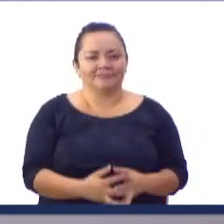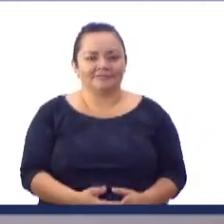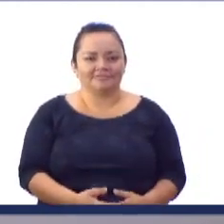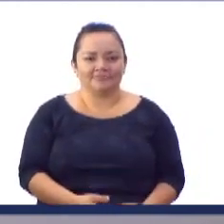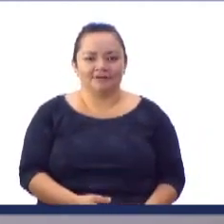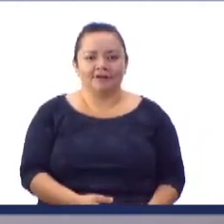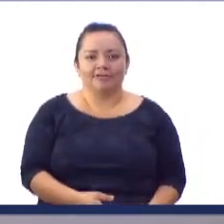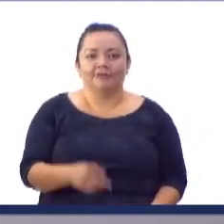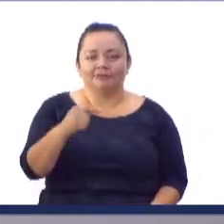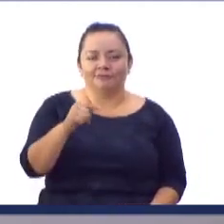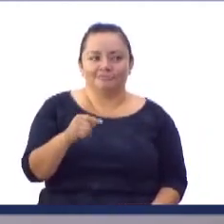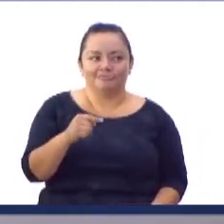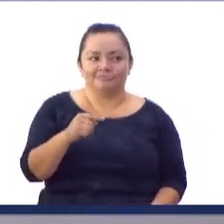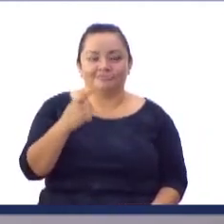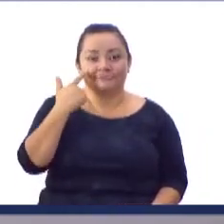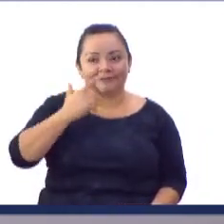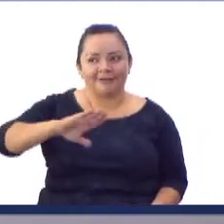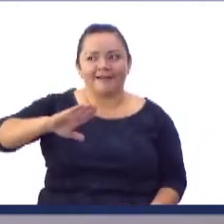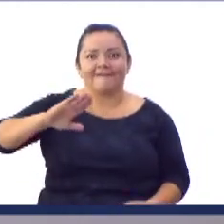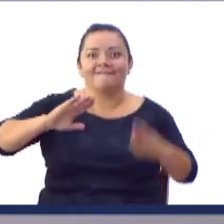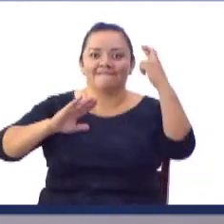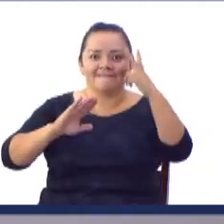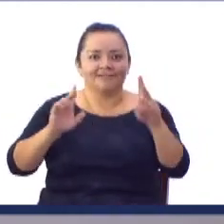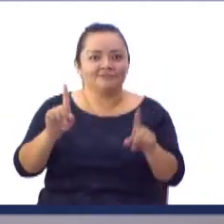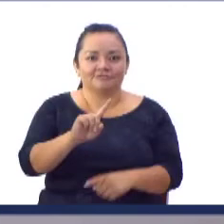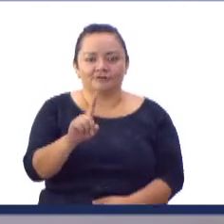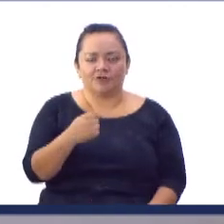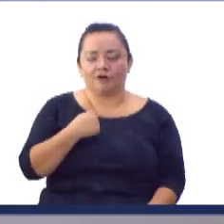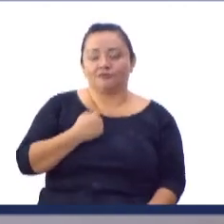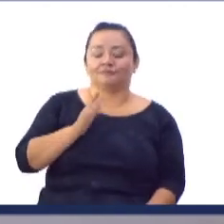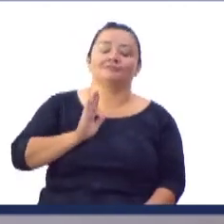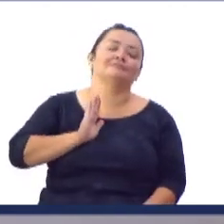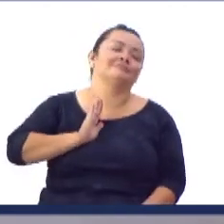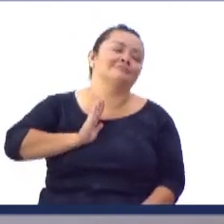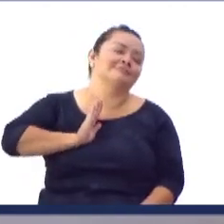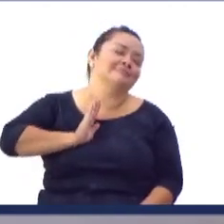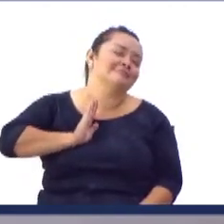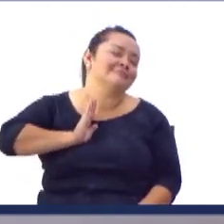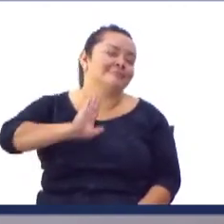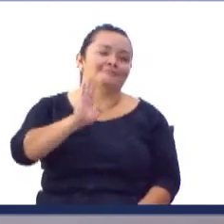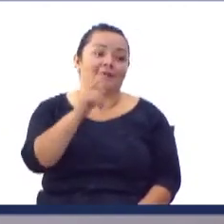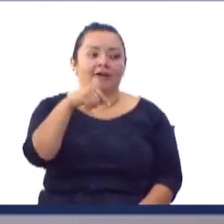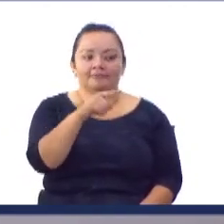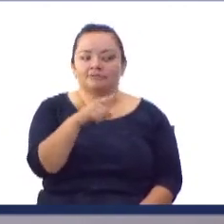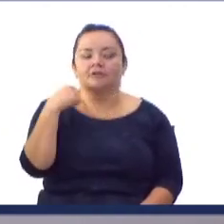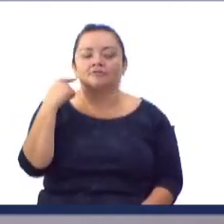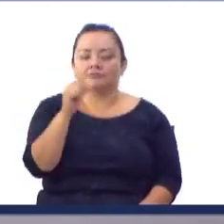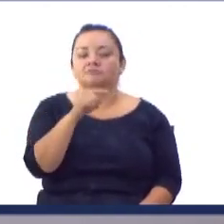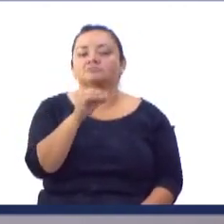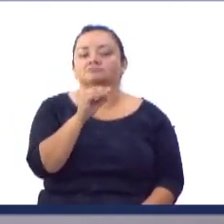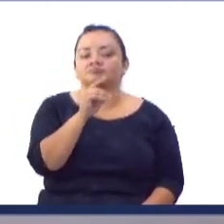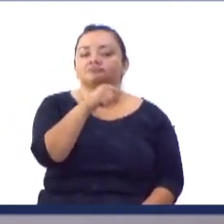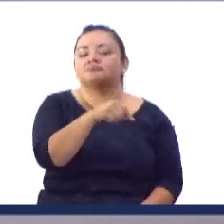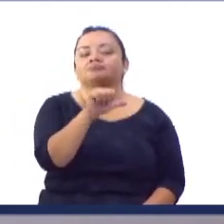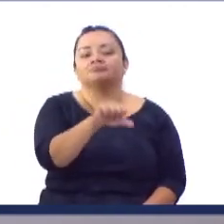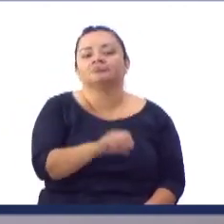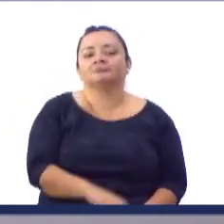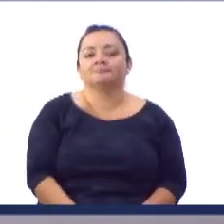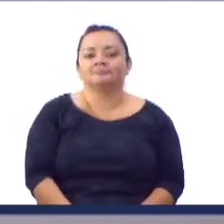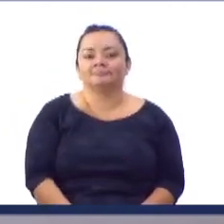no te levantarás falso testimonio con tetro prójimo yo jamás hablar de nadie a lo que me vaya